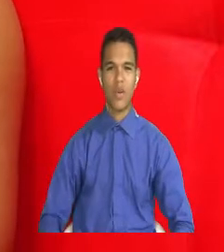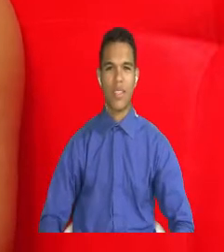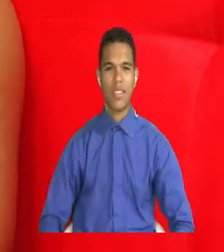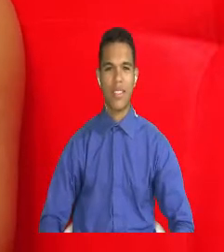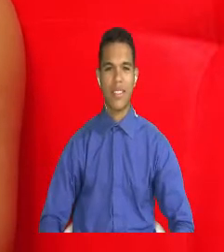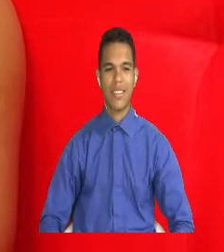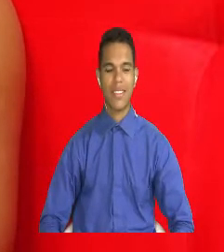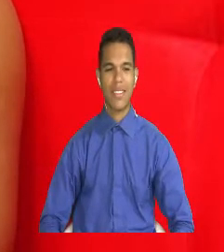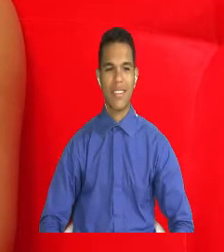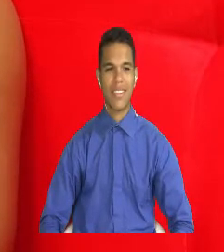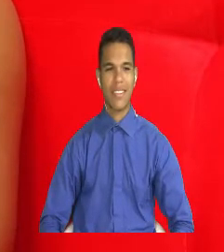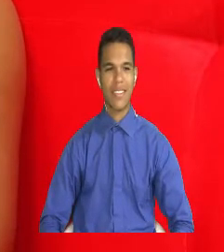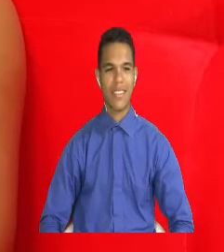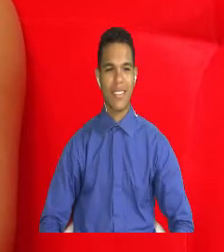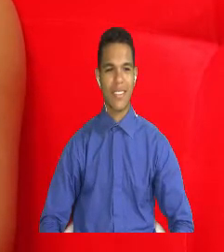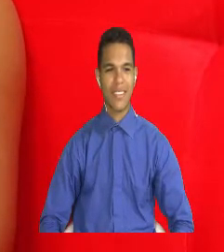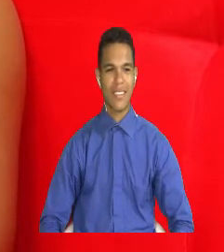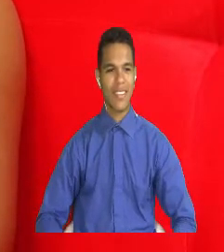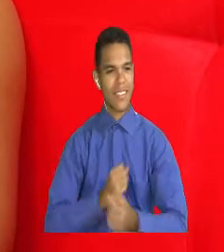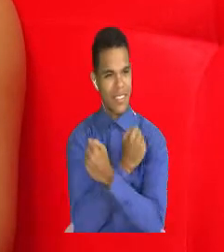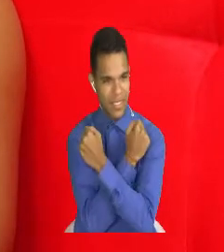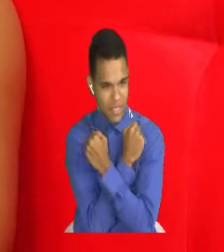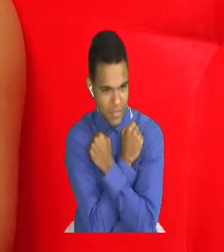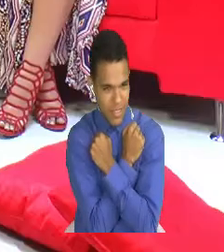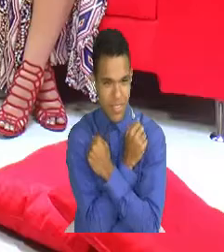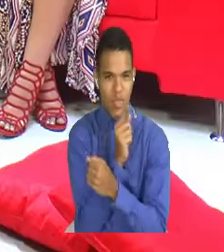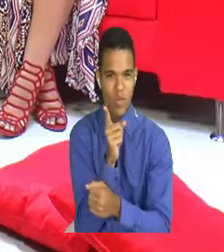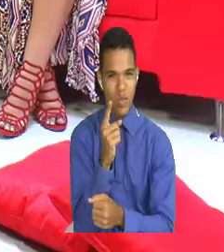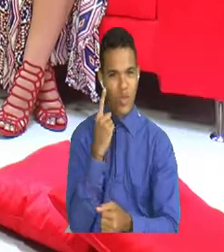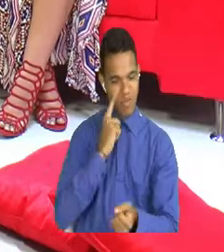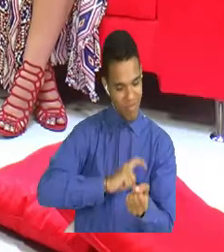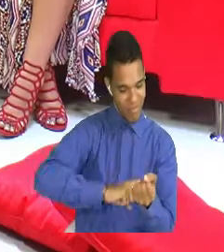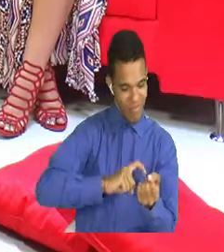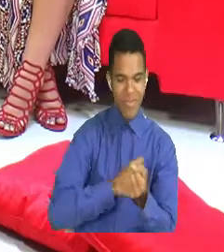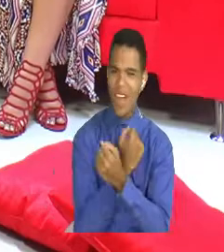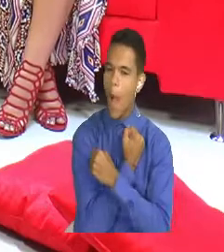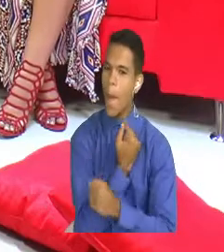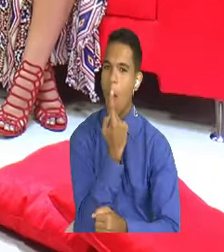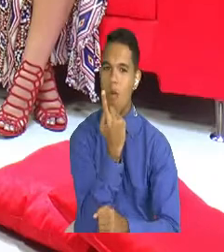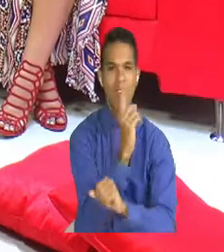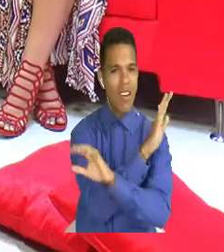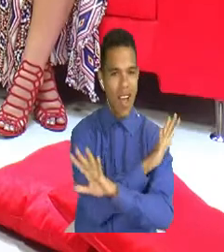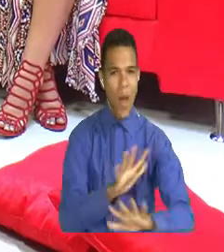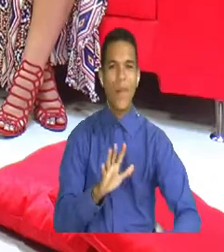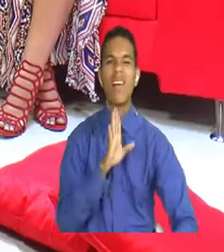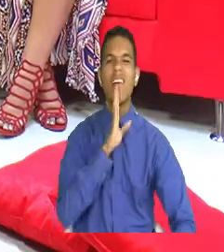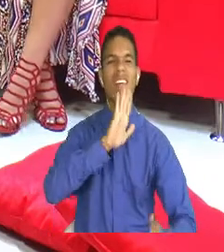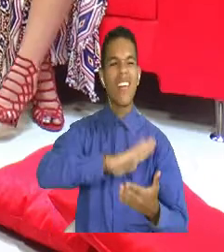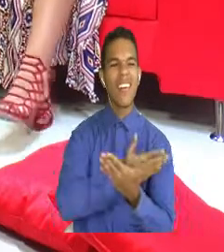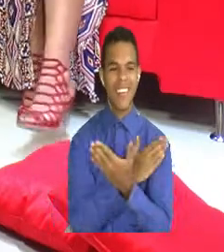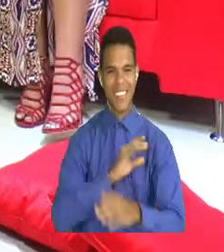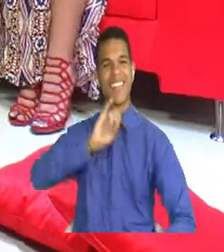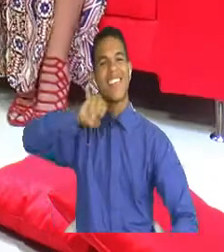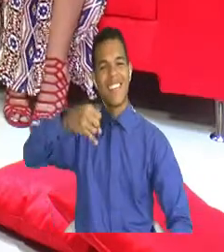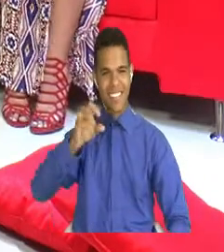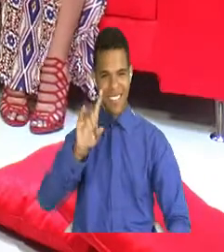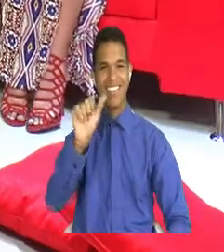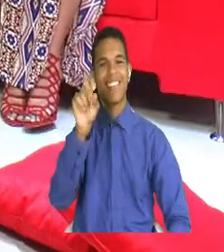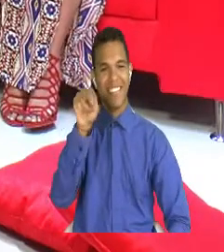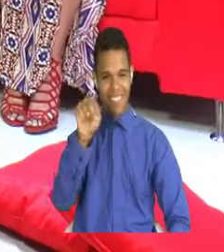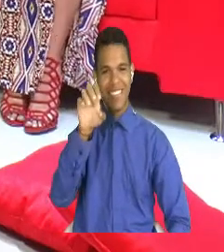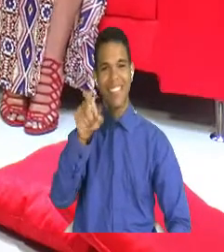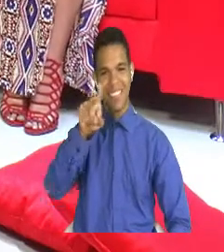Ama a tu hermano, ama a tu raza, ámala, es una, nada más. ¿Juanes? Muy bien.